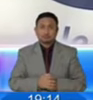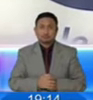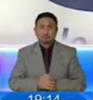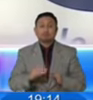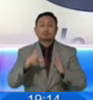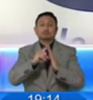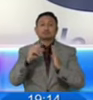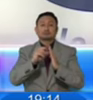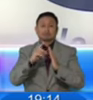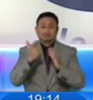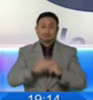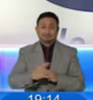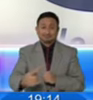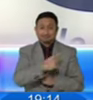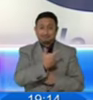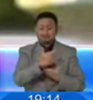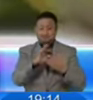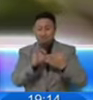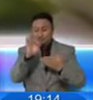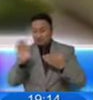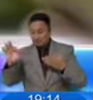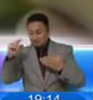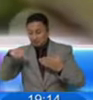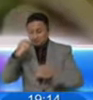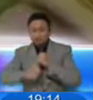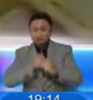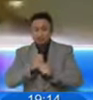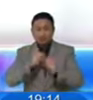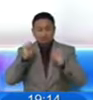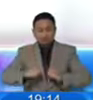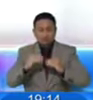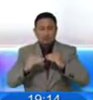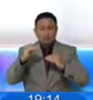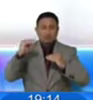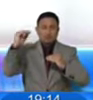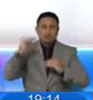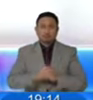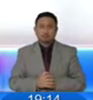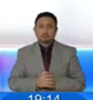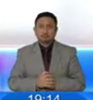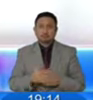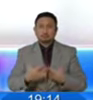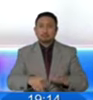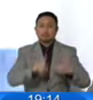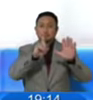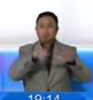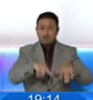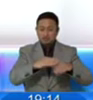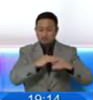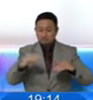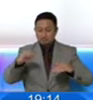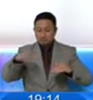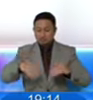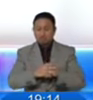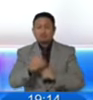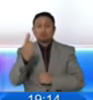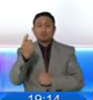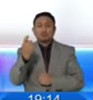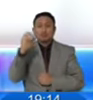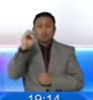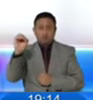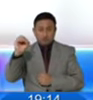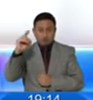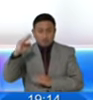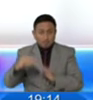basado en estadísticas, cree que la recaudación seguirá al alza. Al primeros 6 meses pensamos concluir con un 11% en positivo